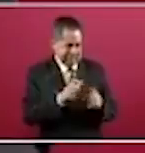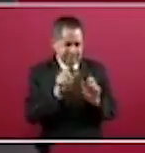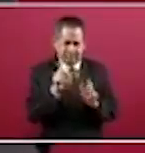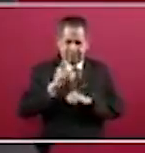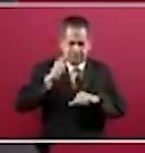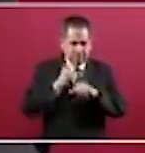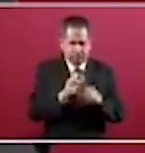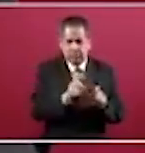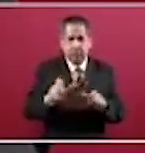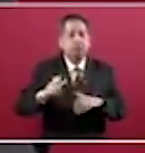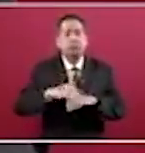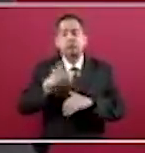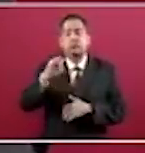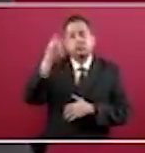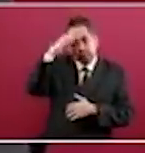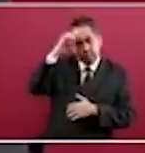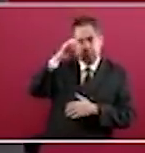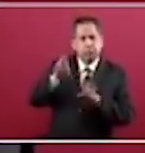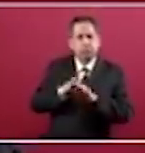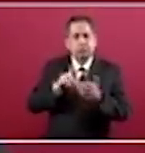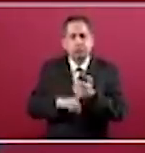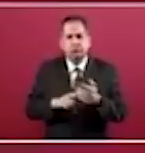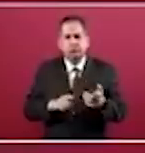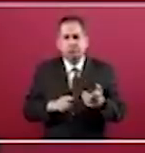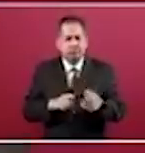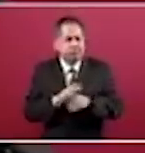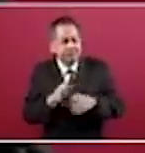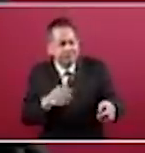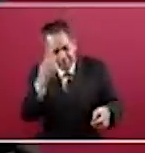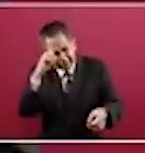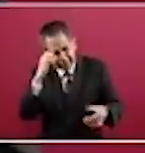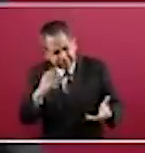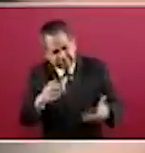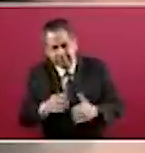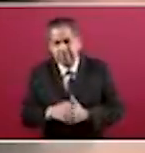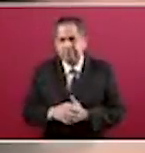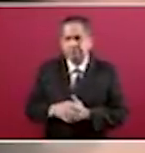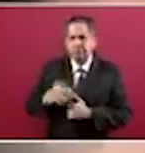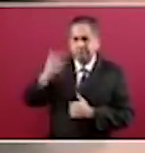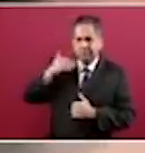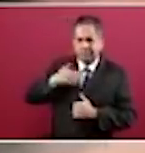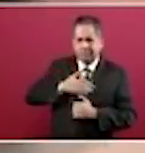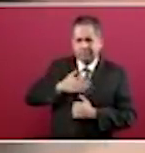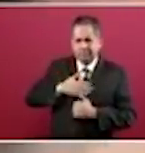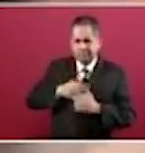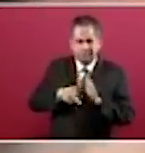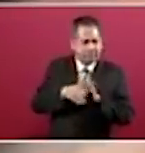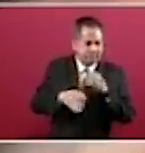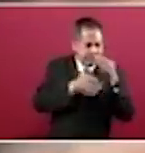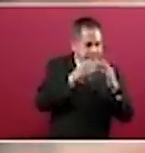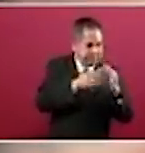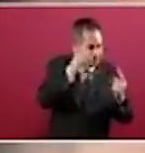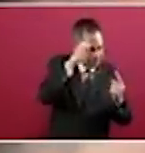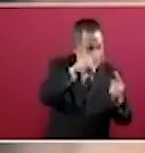tarjetas? Sobre todo porque los expertos dicen que esto podría alentar el uso clientelar. ¿Los expertos? Expertos que entrevistamos en esta nota publicada,